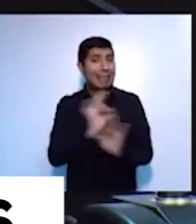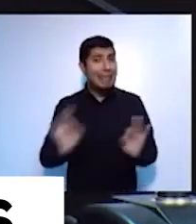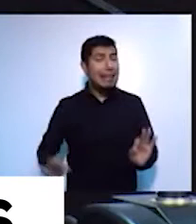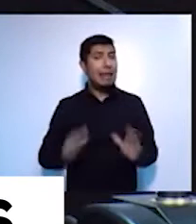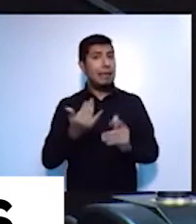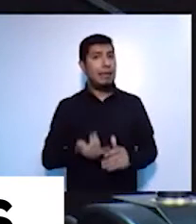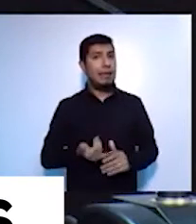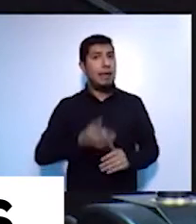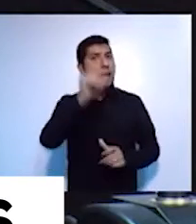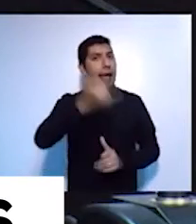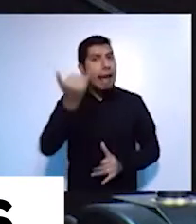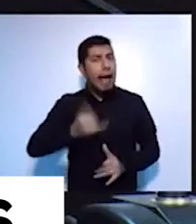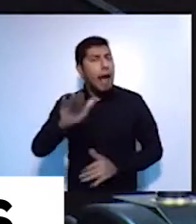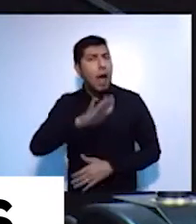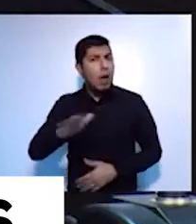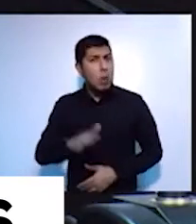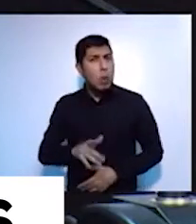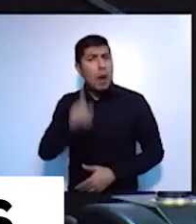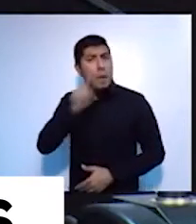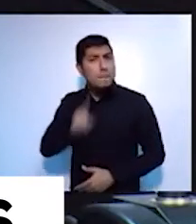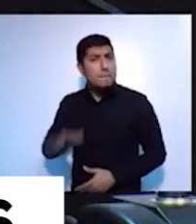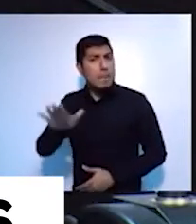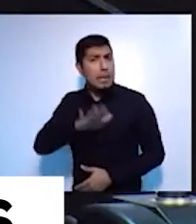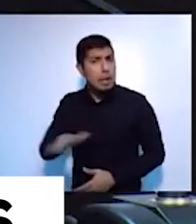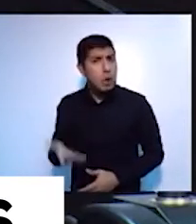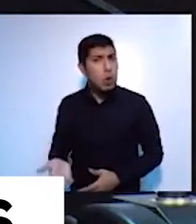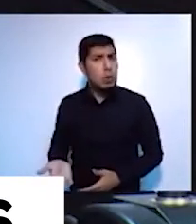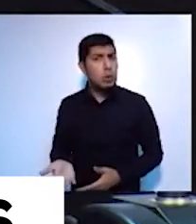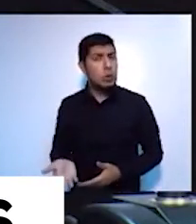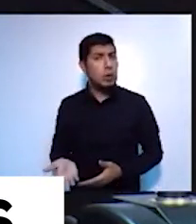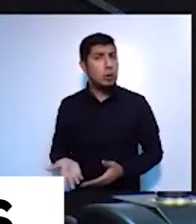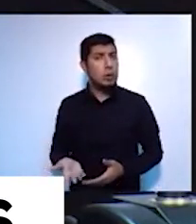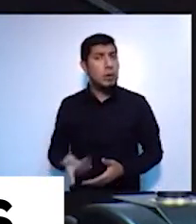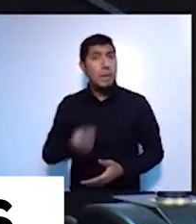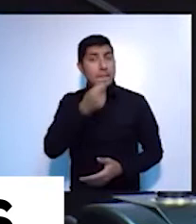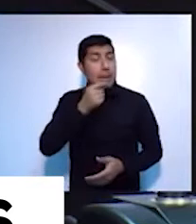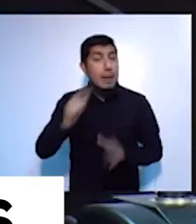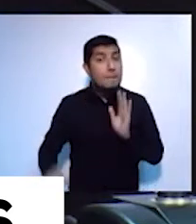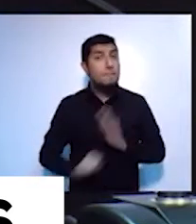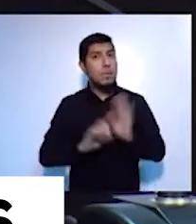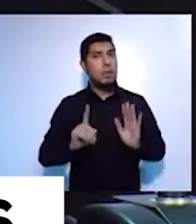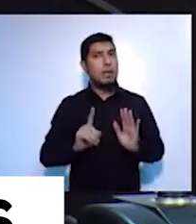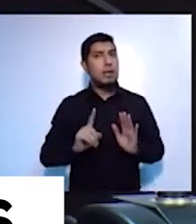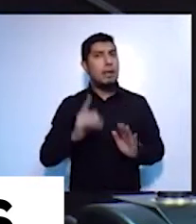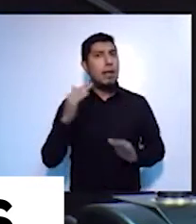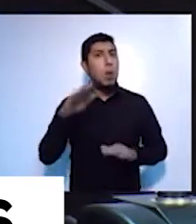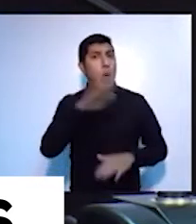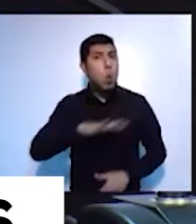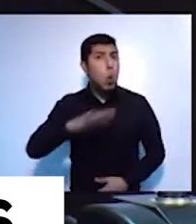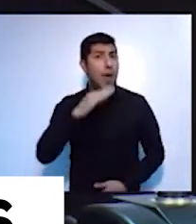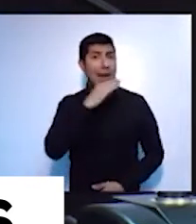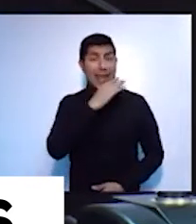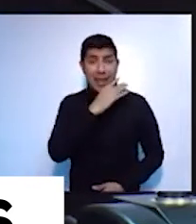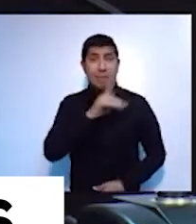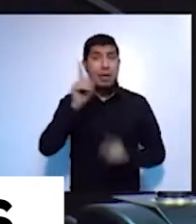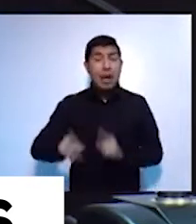Hay sectores que están muy, pero muy vulnerables, particularmente el departamento Ledesma. También hay que tener